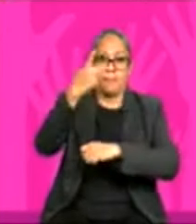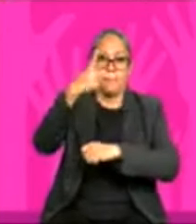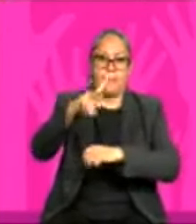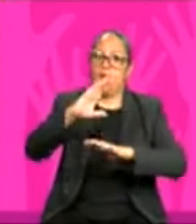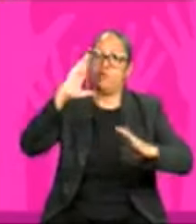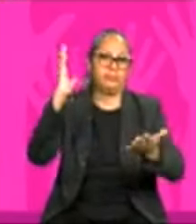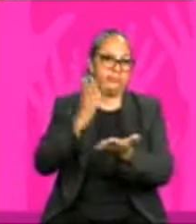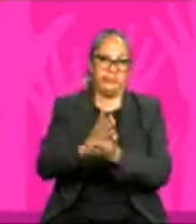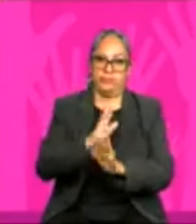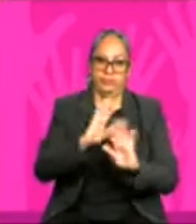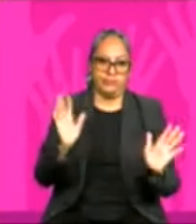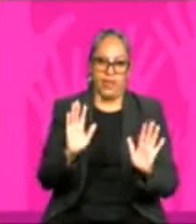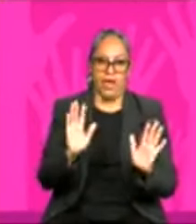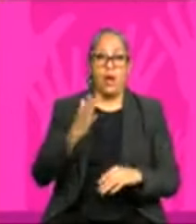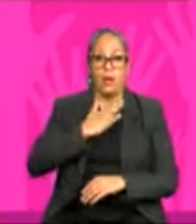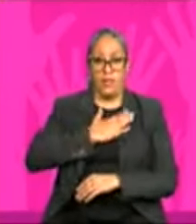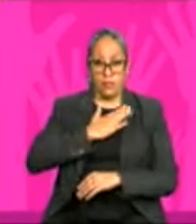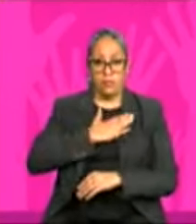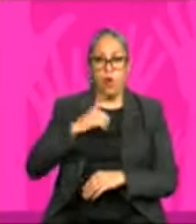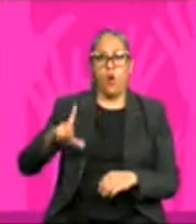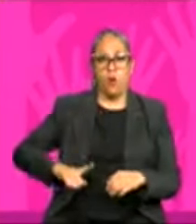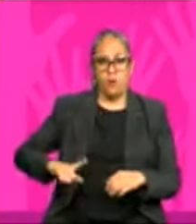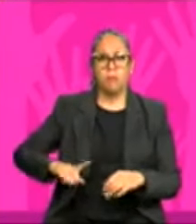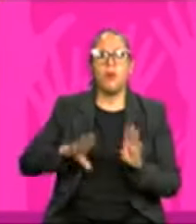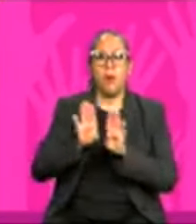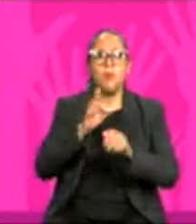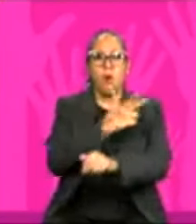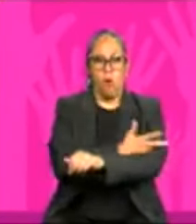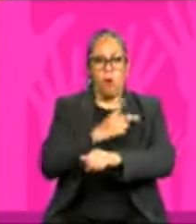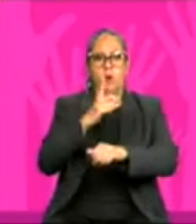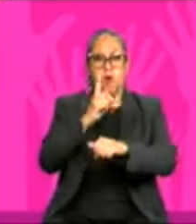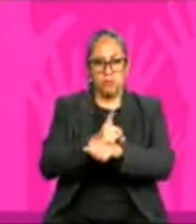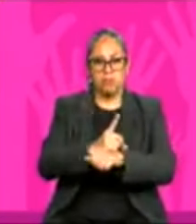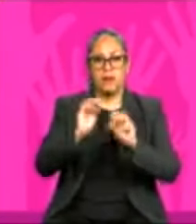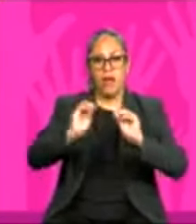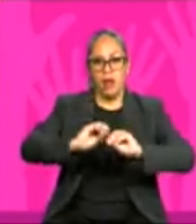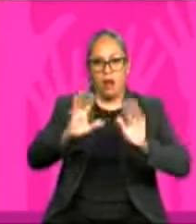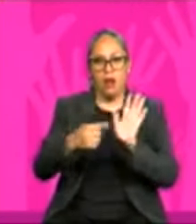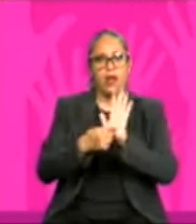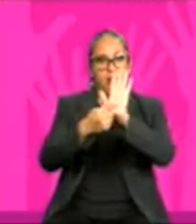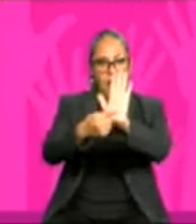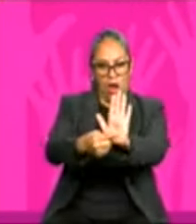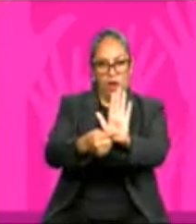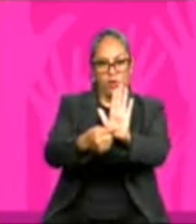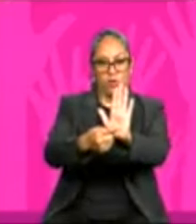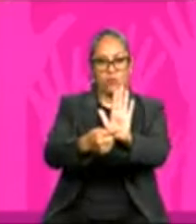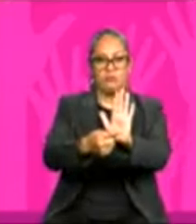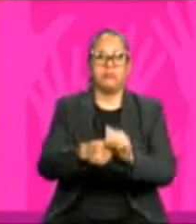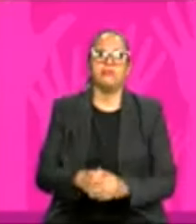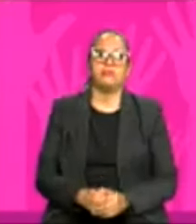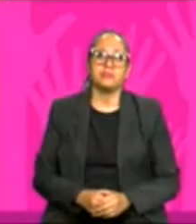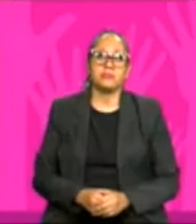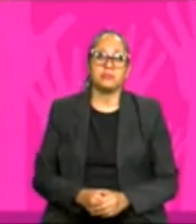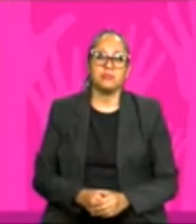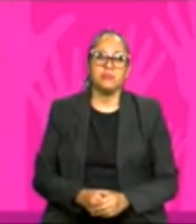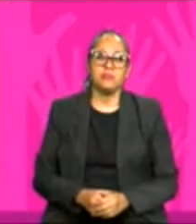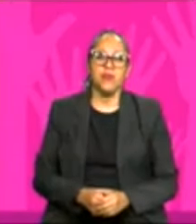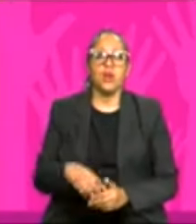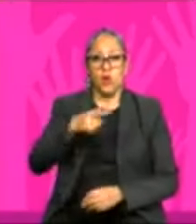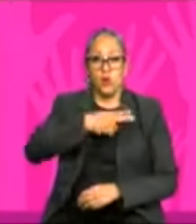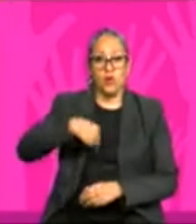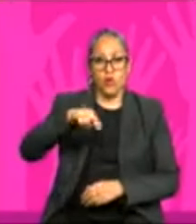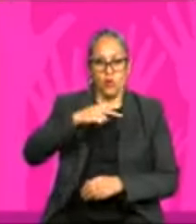basta. Conmigo vamos a tener un gobierno honesto, eficiente y transparente, que dé la cara y que rinda cuentas.